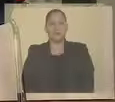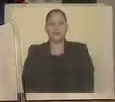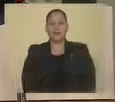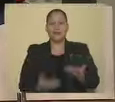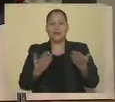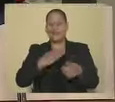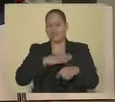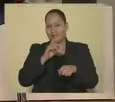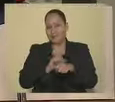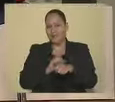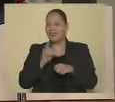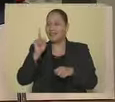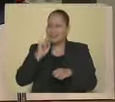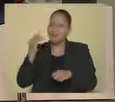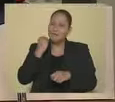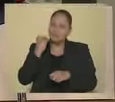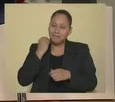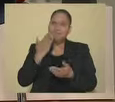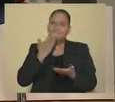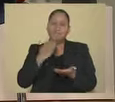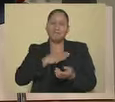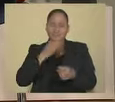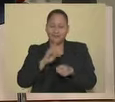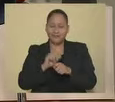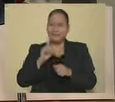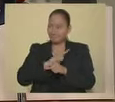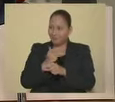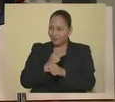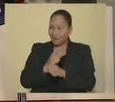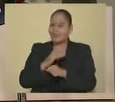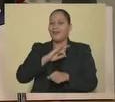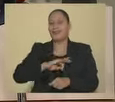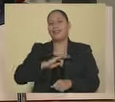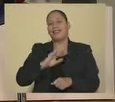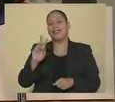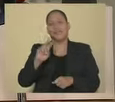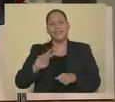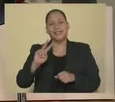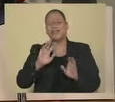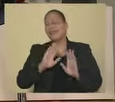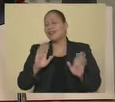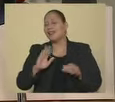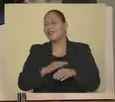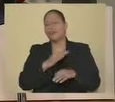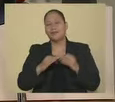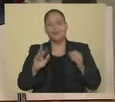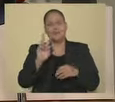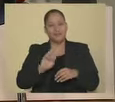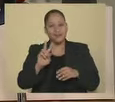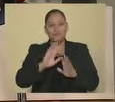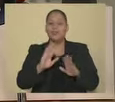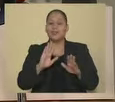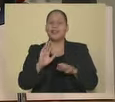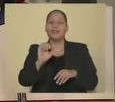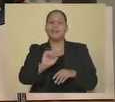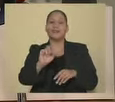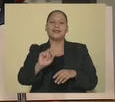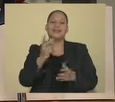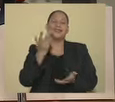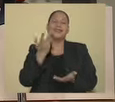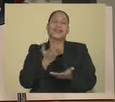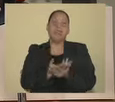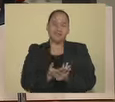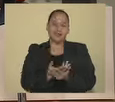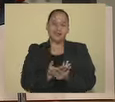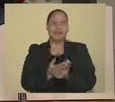Hey, muy buenos días, abogada. Buenos días. Buenos días, licenciada Feliz Erika. Feliz viernes. Ya, al fin. Fin de semana. Fin. Vamos a descansar. Vamos a